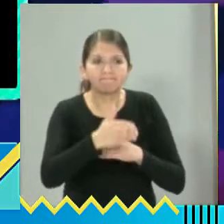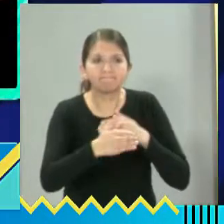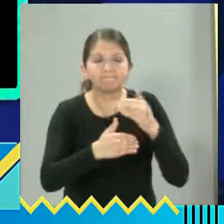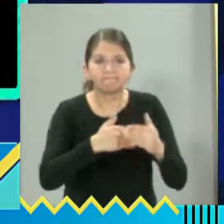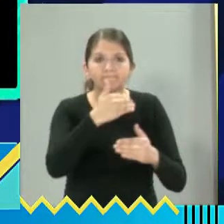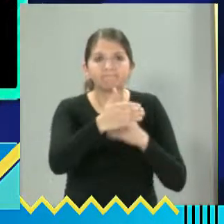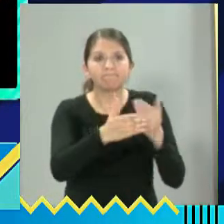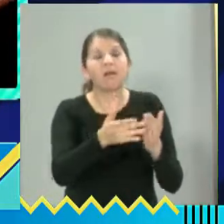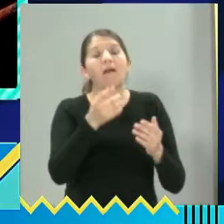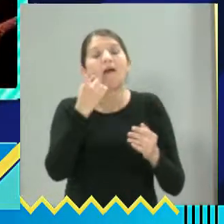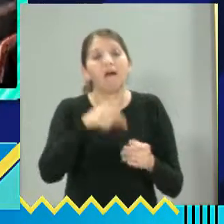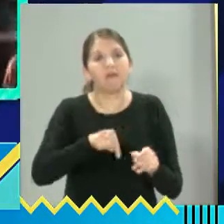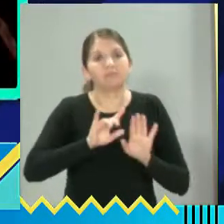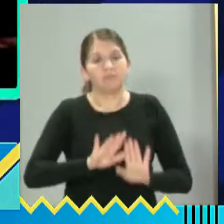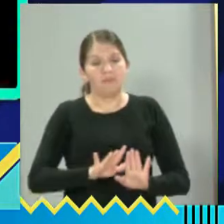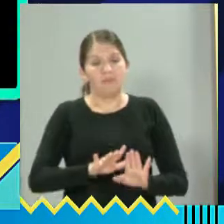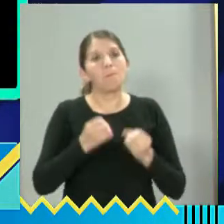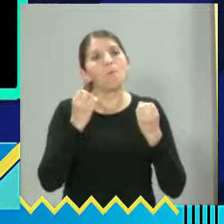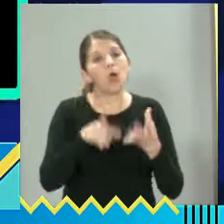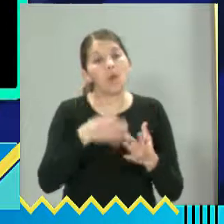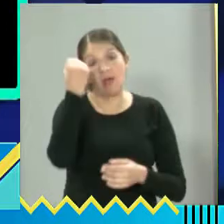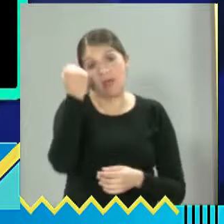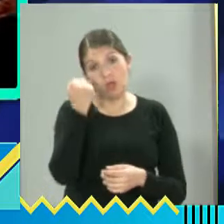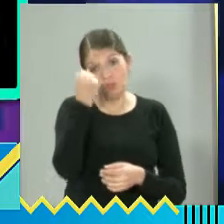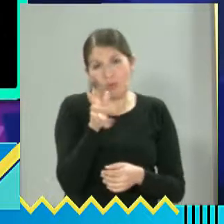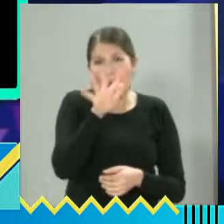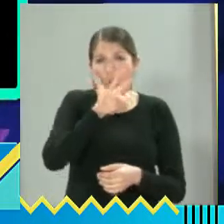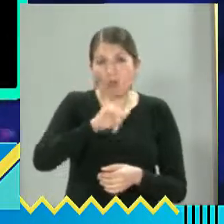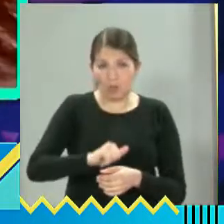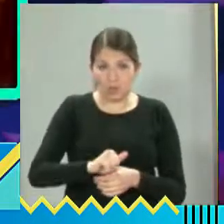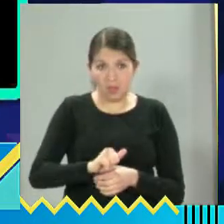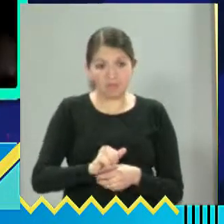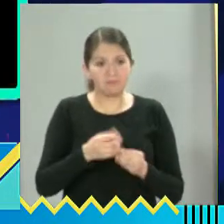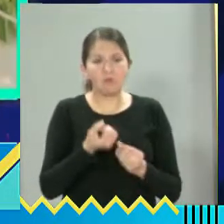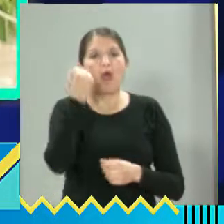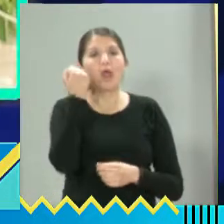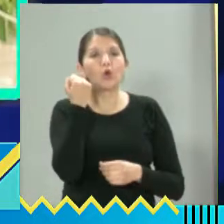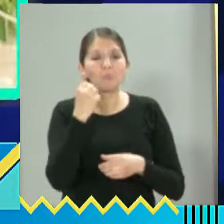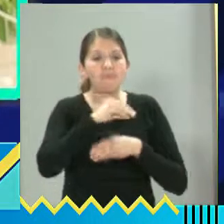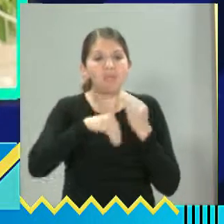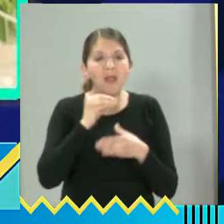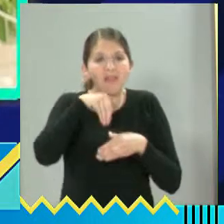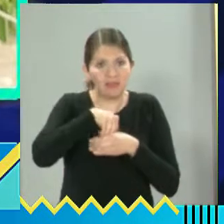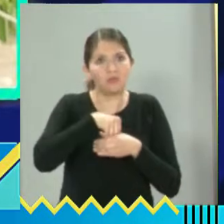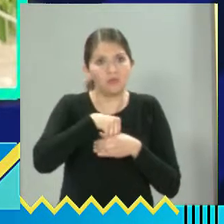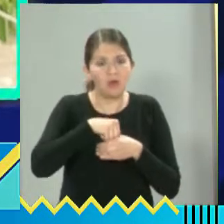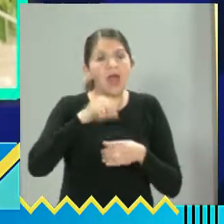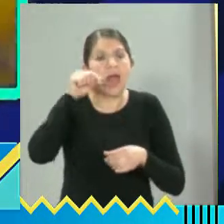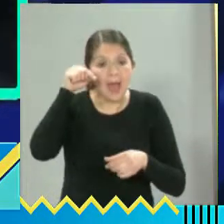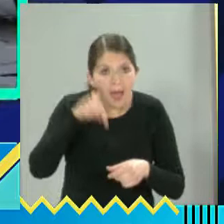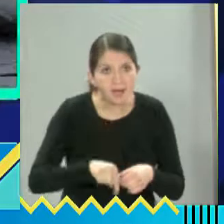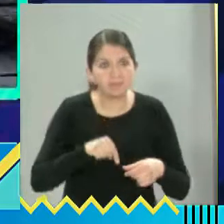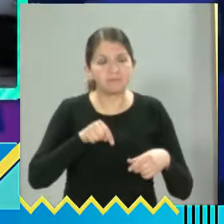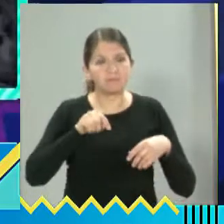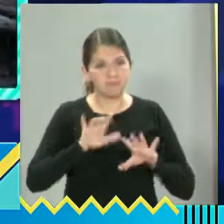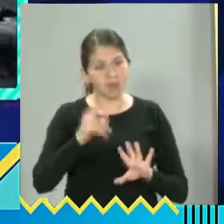digamos, más que nada para nuestra economía diaria, nuestra economía de familia, entonces ahí empezamos a ser